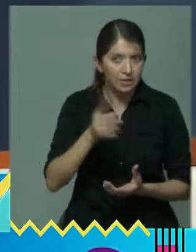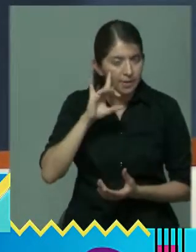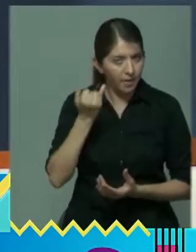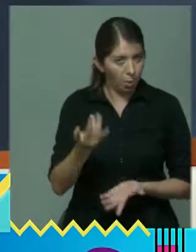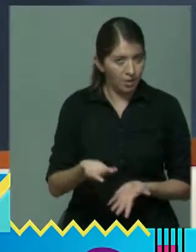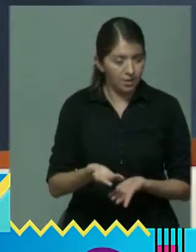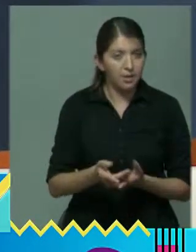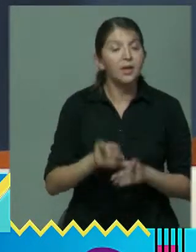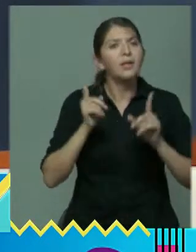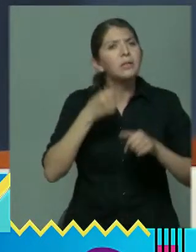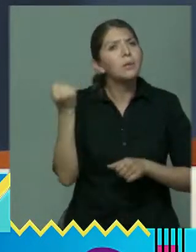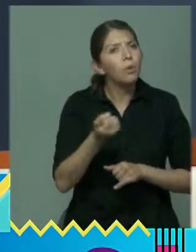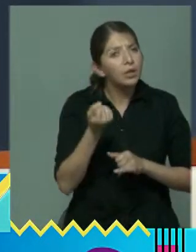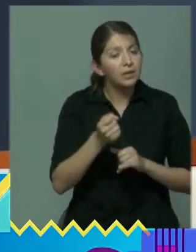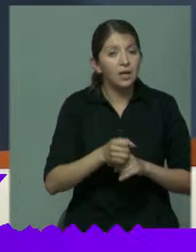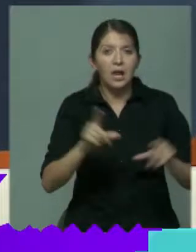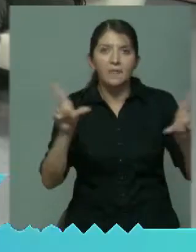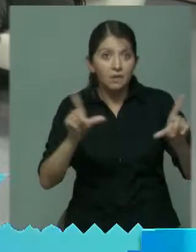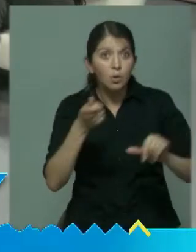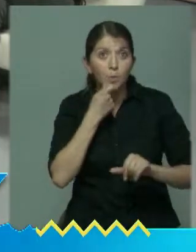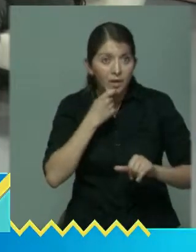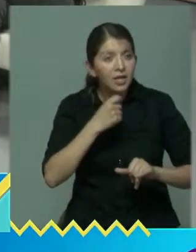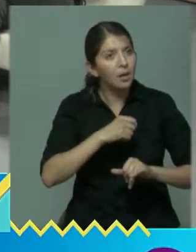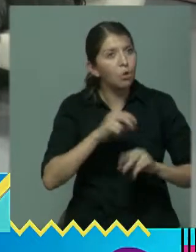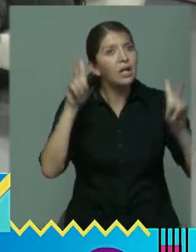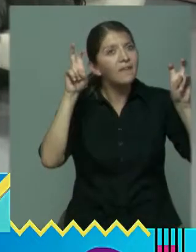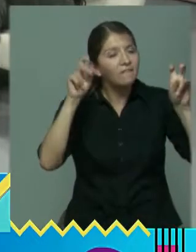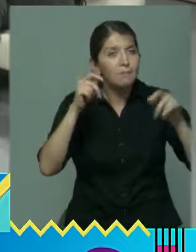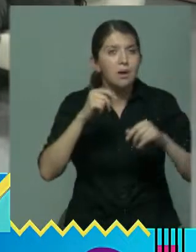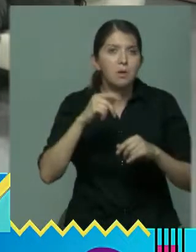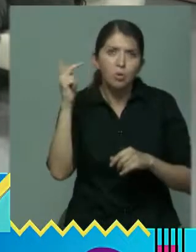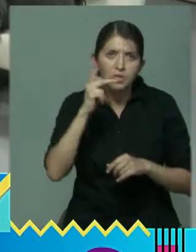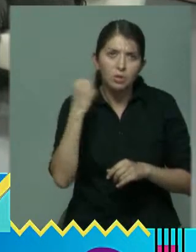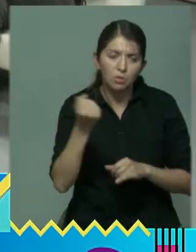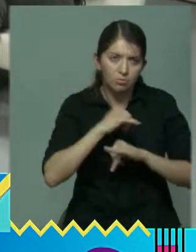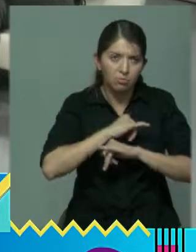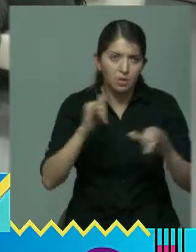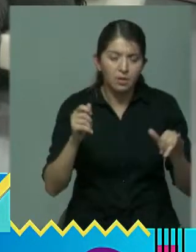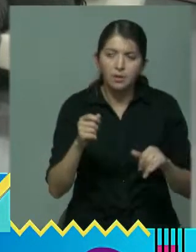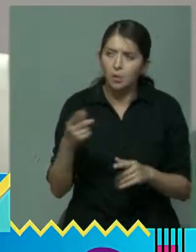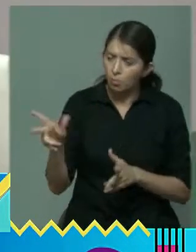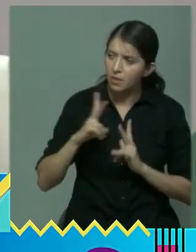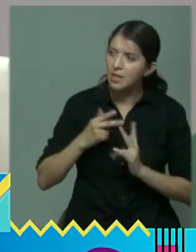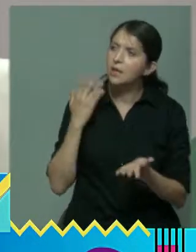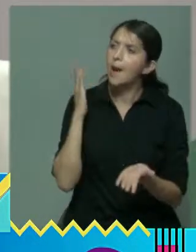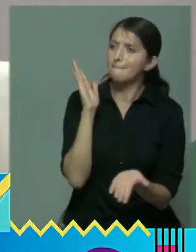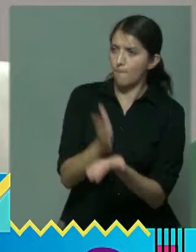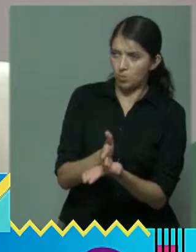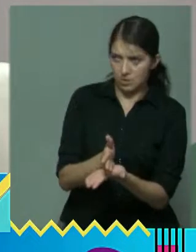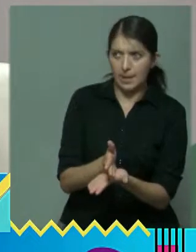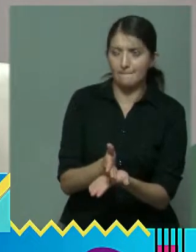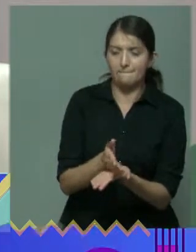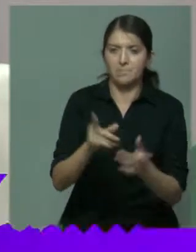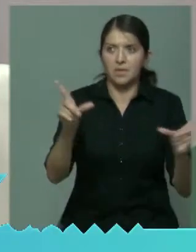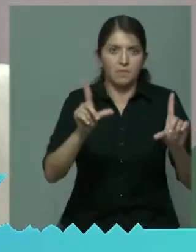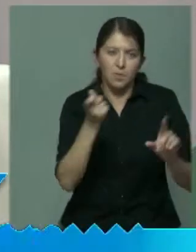de difusión de estas temáticas en el mismo medio. Justamente acabas de mencionar eso de multar al medio, por ejemplo, y me pregunto si el INADI